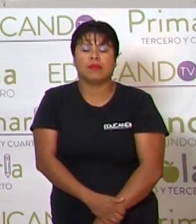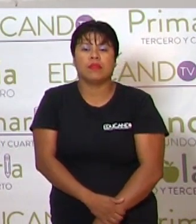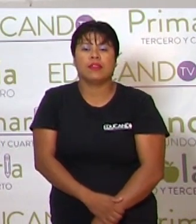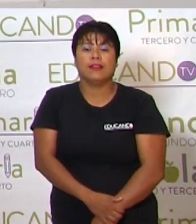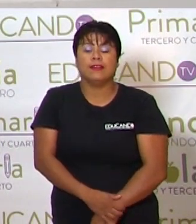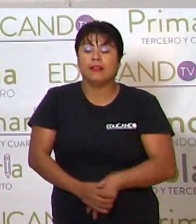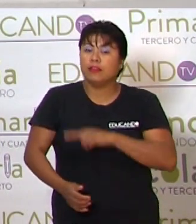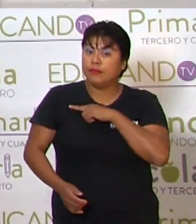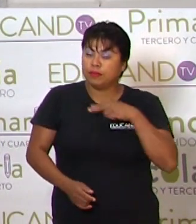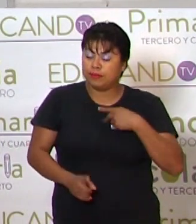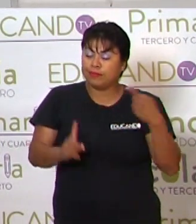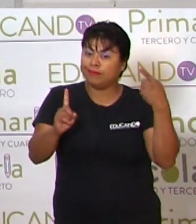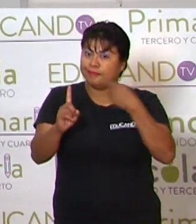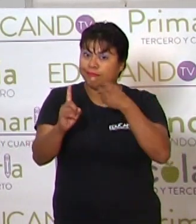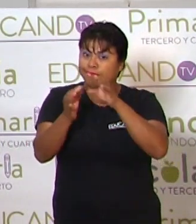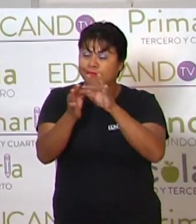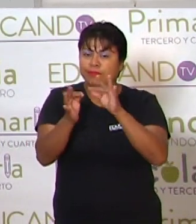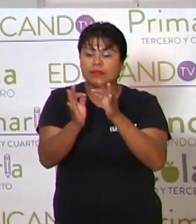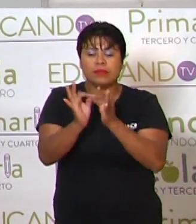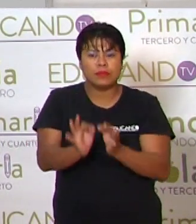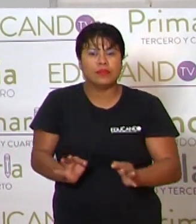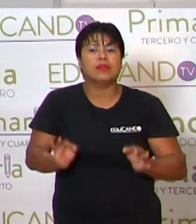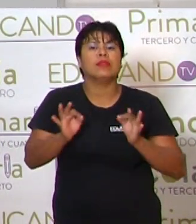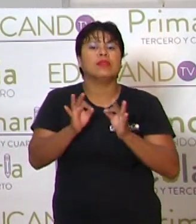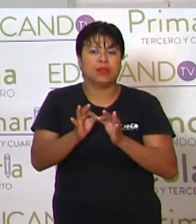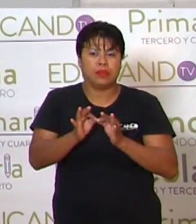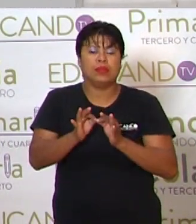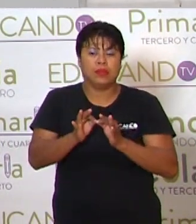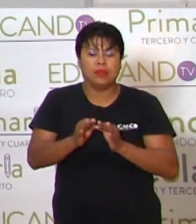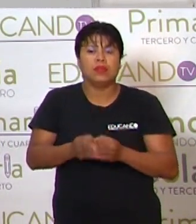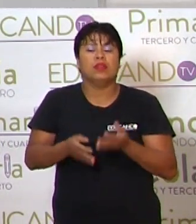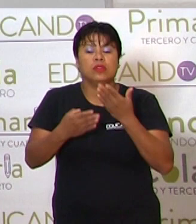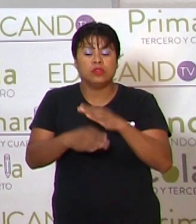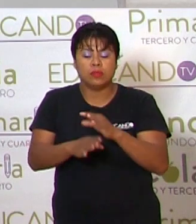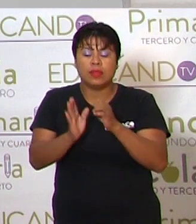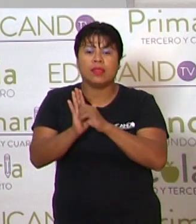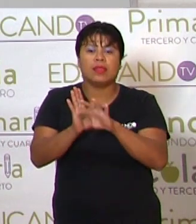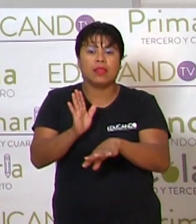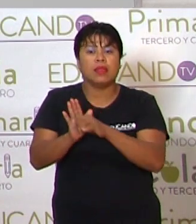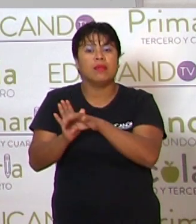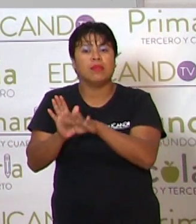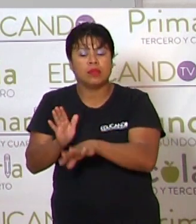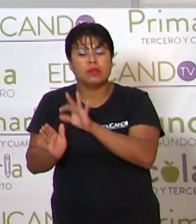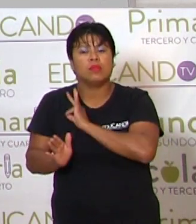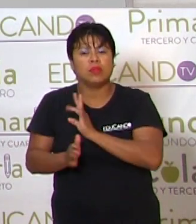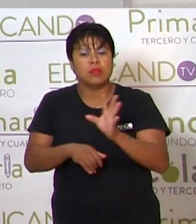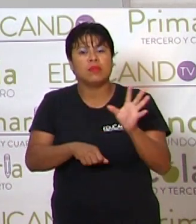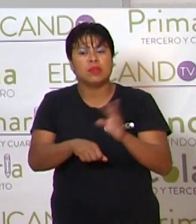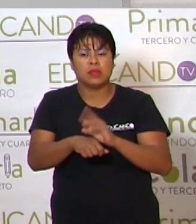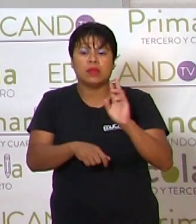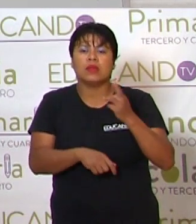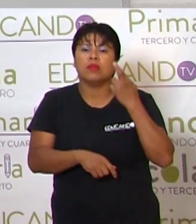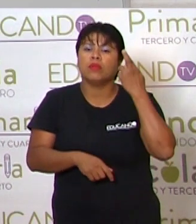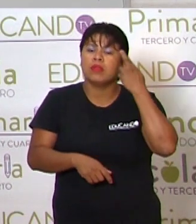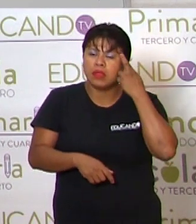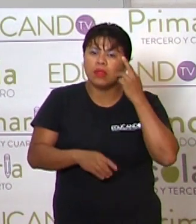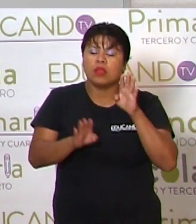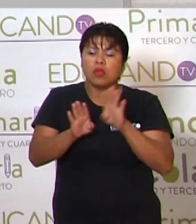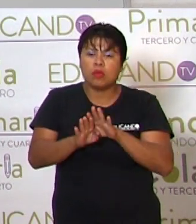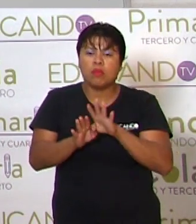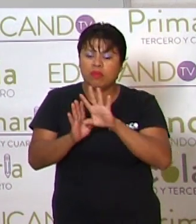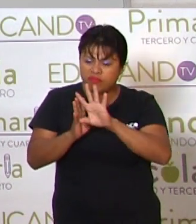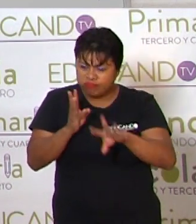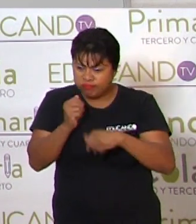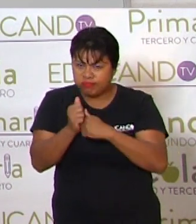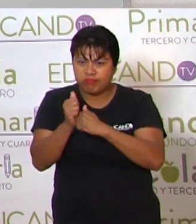Vamos a hacer referencia importante a algunos ejemplos que nos van a permitir recordar y